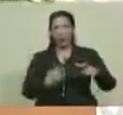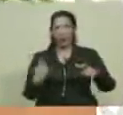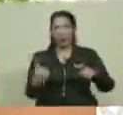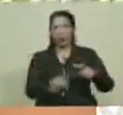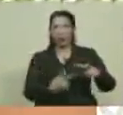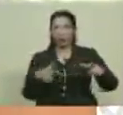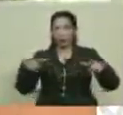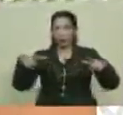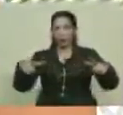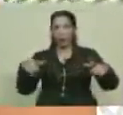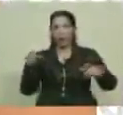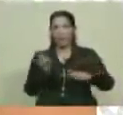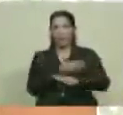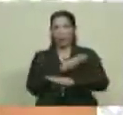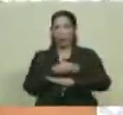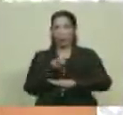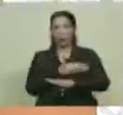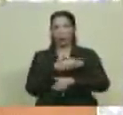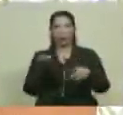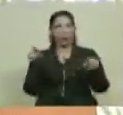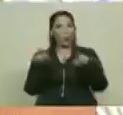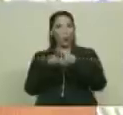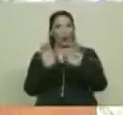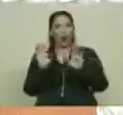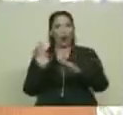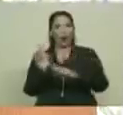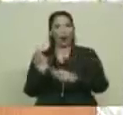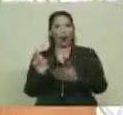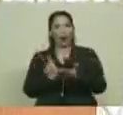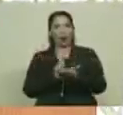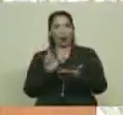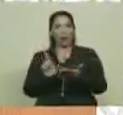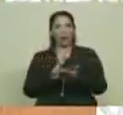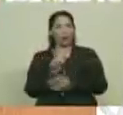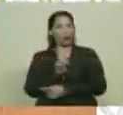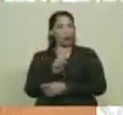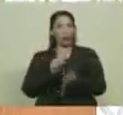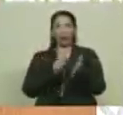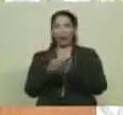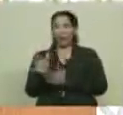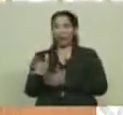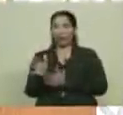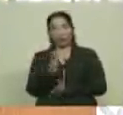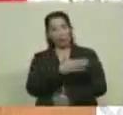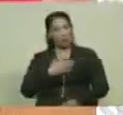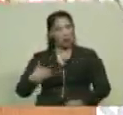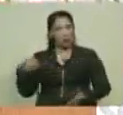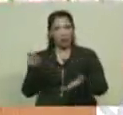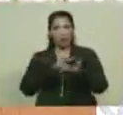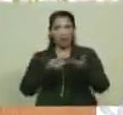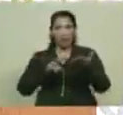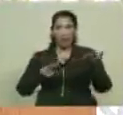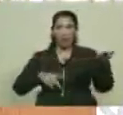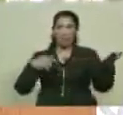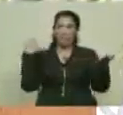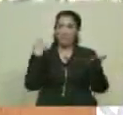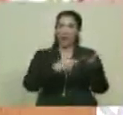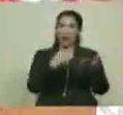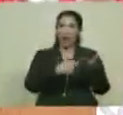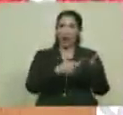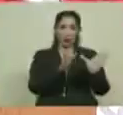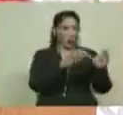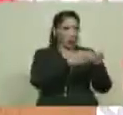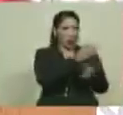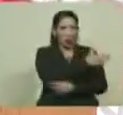un tocadisco y unos libros, hermanos y hermanas, eso no era gratis, el que quisiera aprender a leer y escribir tenía que pagarlo, tenía